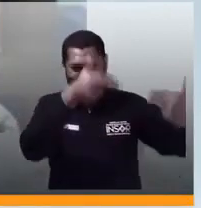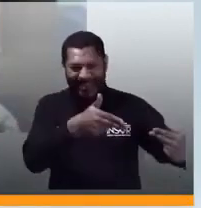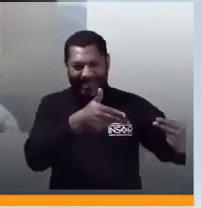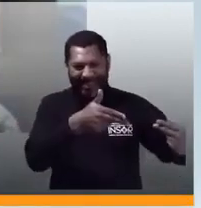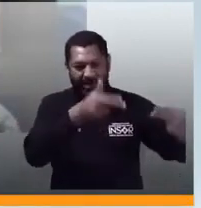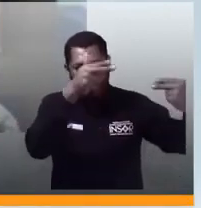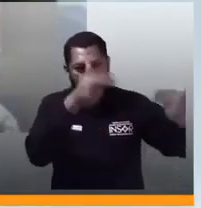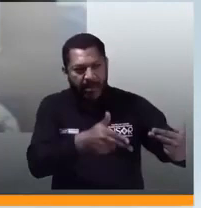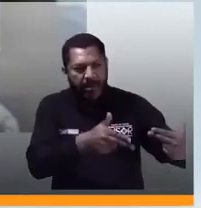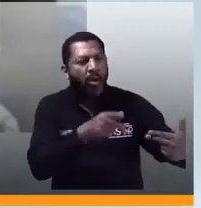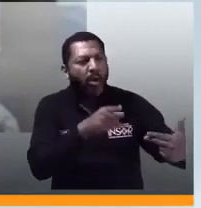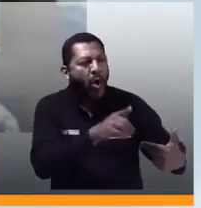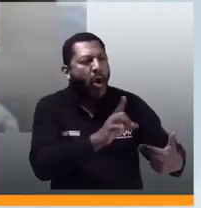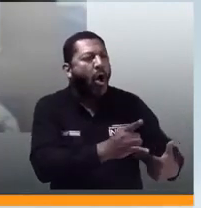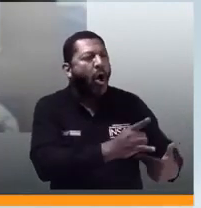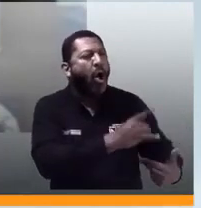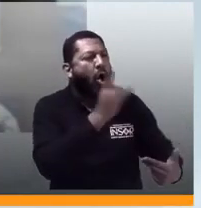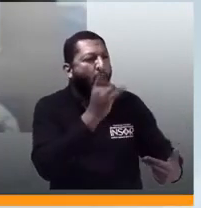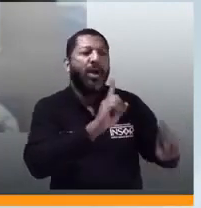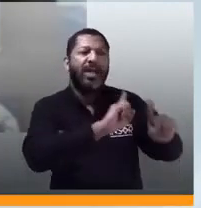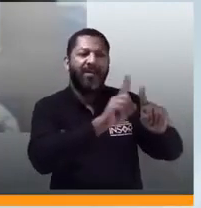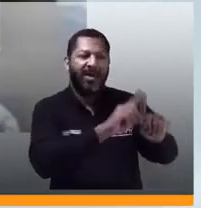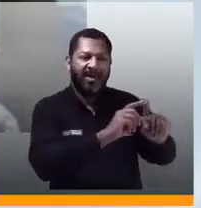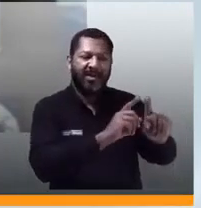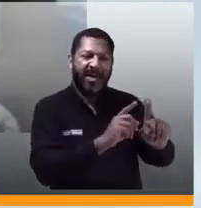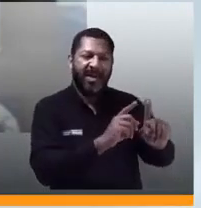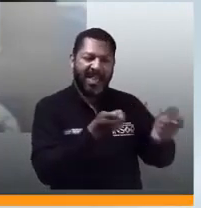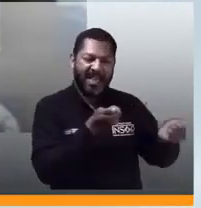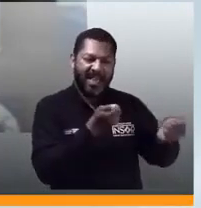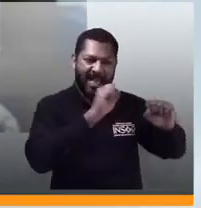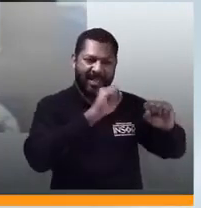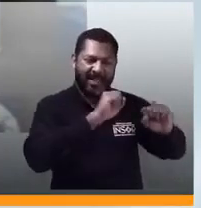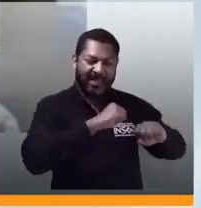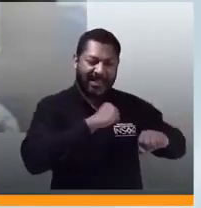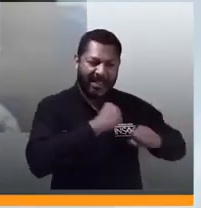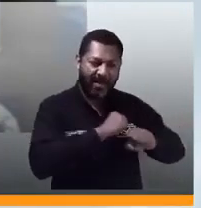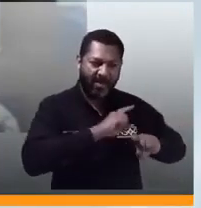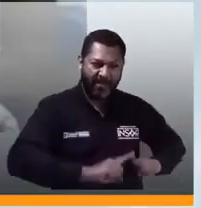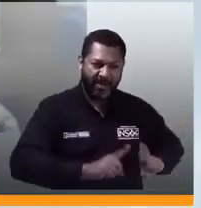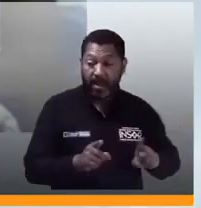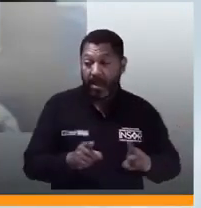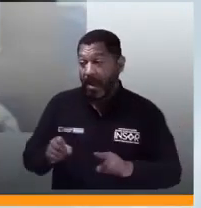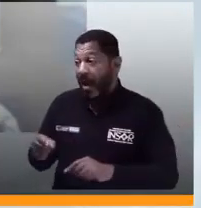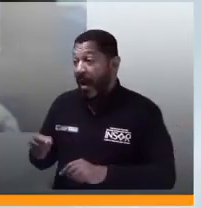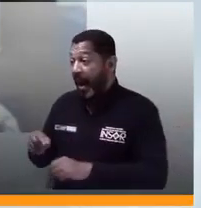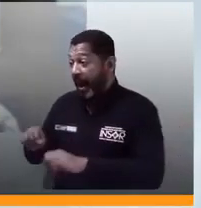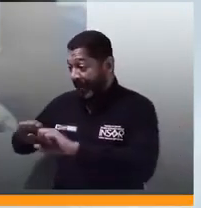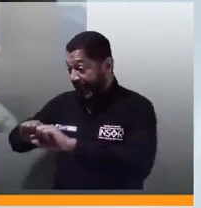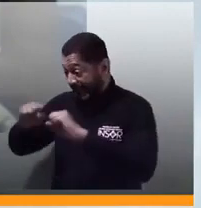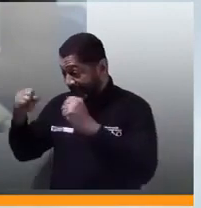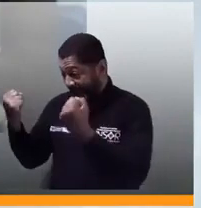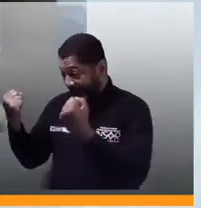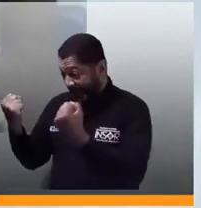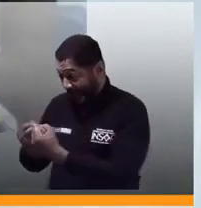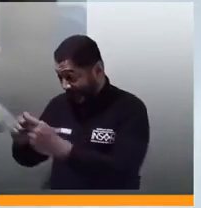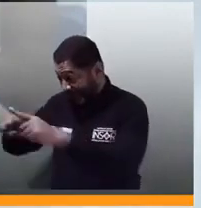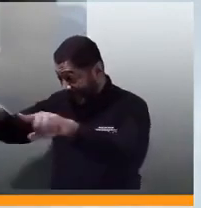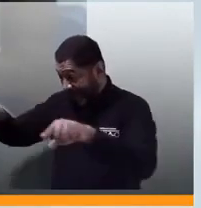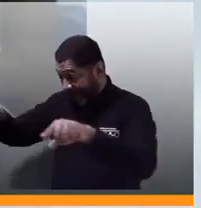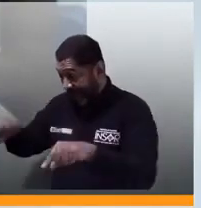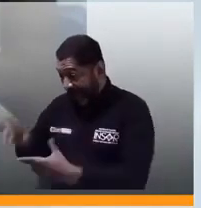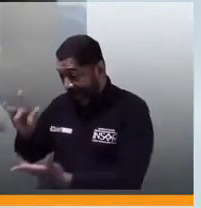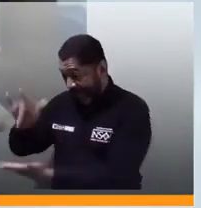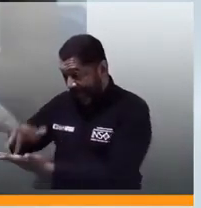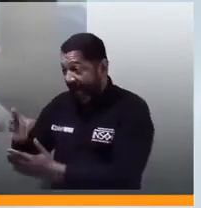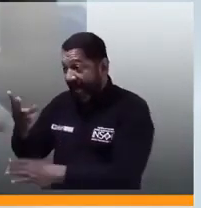Si teníamos en la presencialidad 3 horas de clase, no podemos tener al estudiante 3 horas de clase